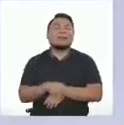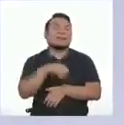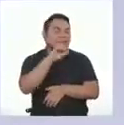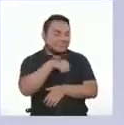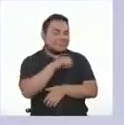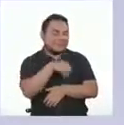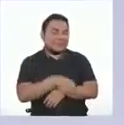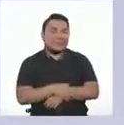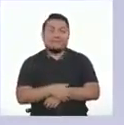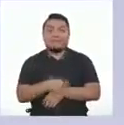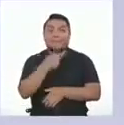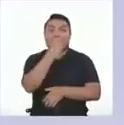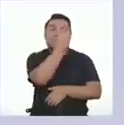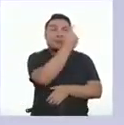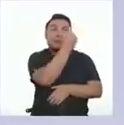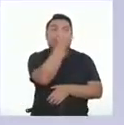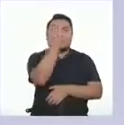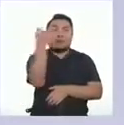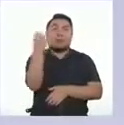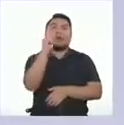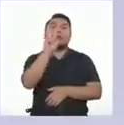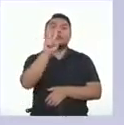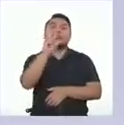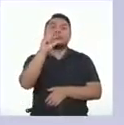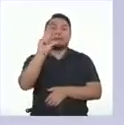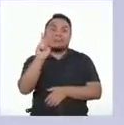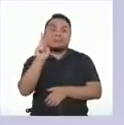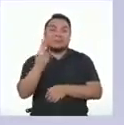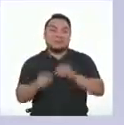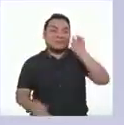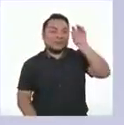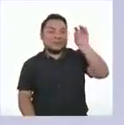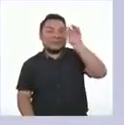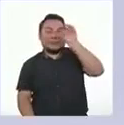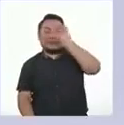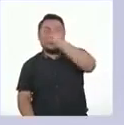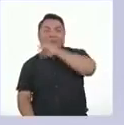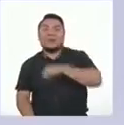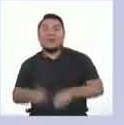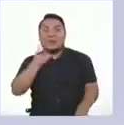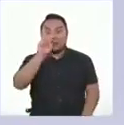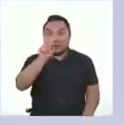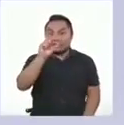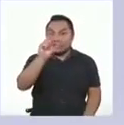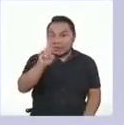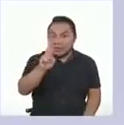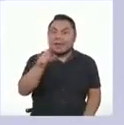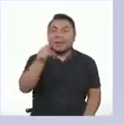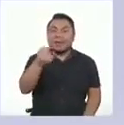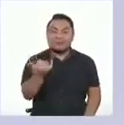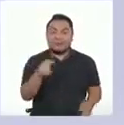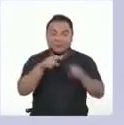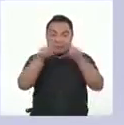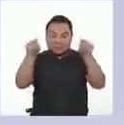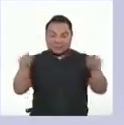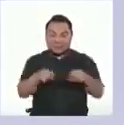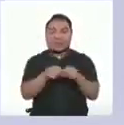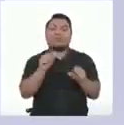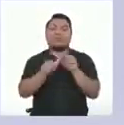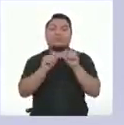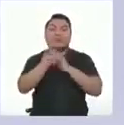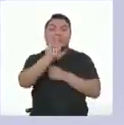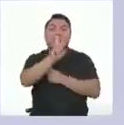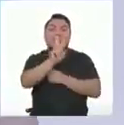Patricia. Cada cuadradito vale 2 gramos. En casa pueden escribir el número 2 en